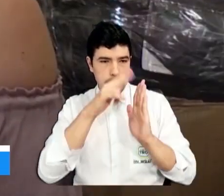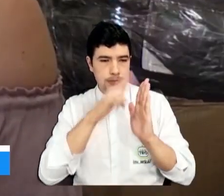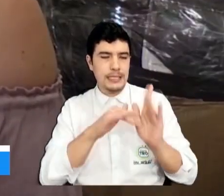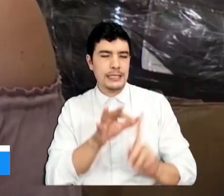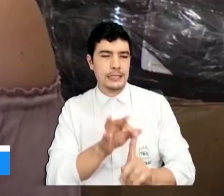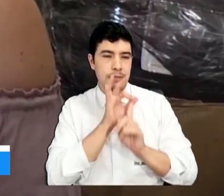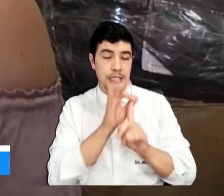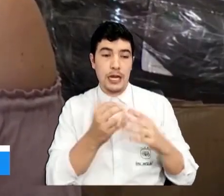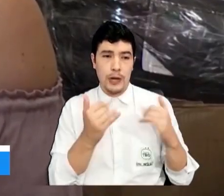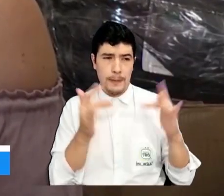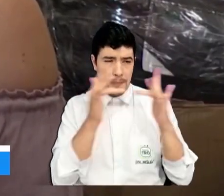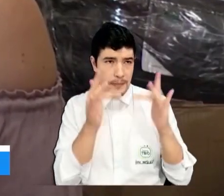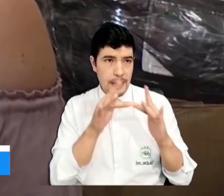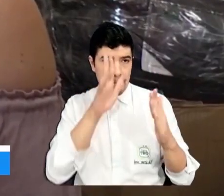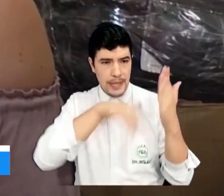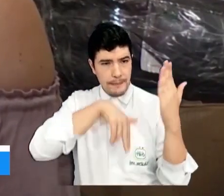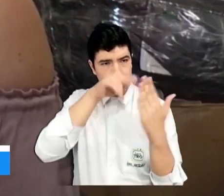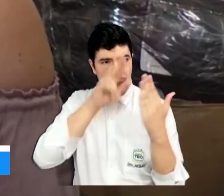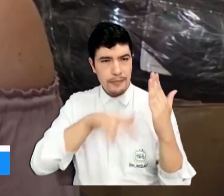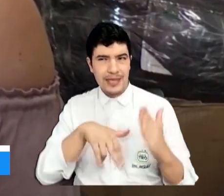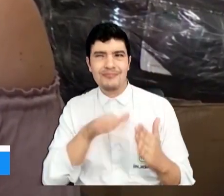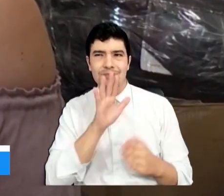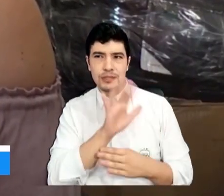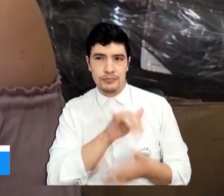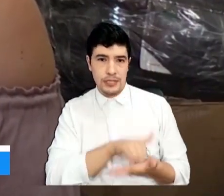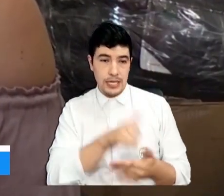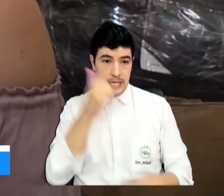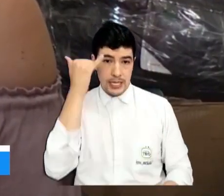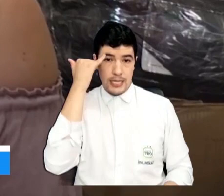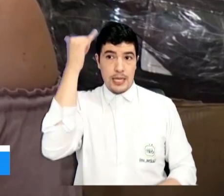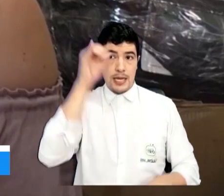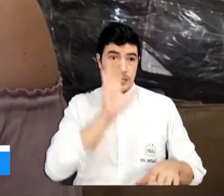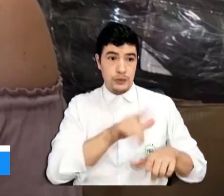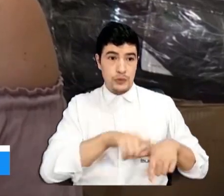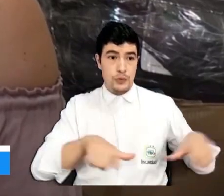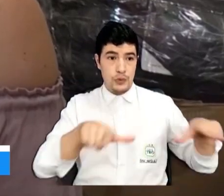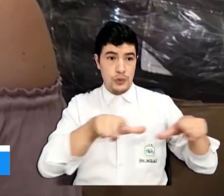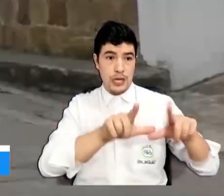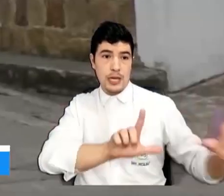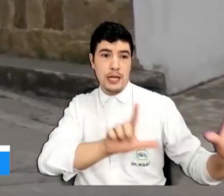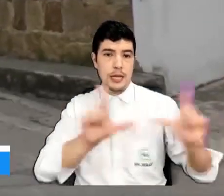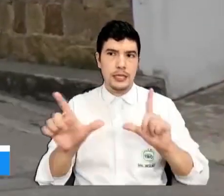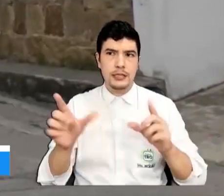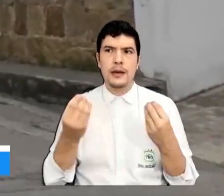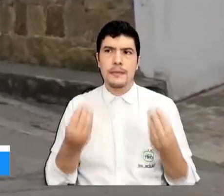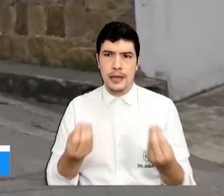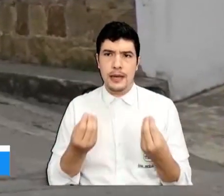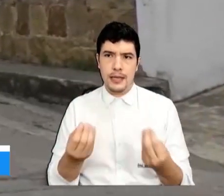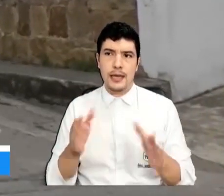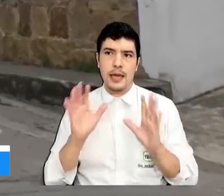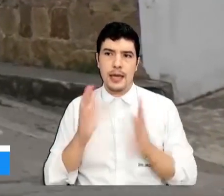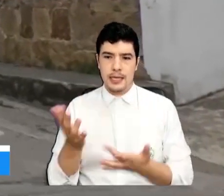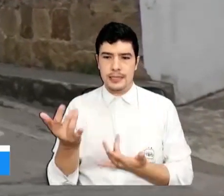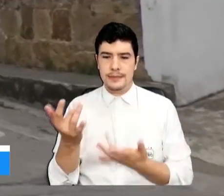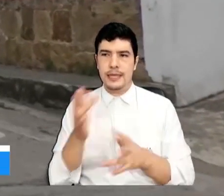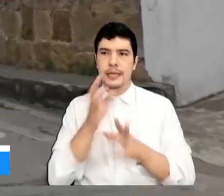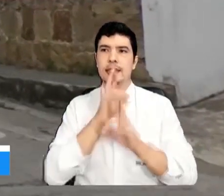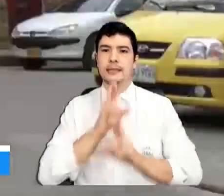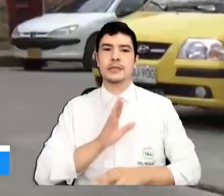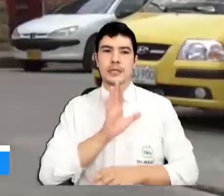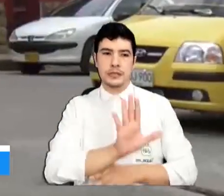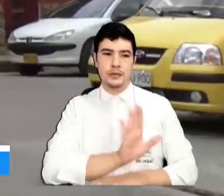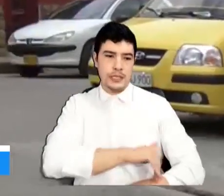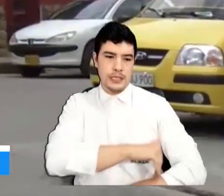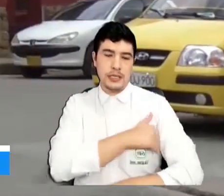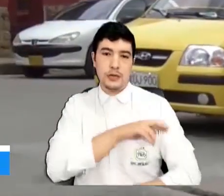del ministerio. Nosotros enviamos un oficio solicitando 20 camas para